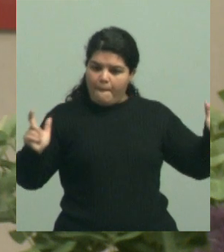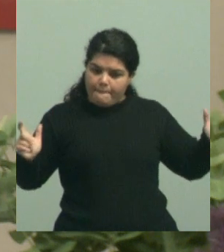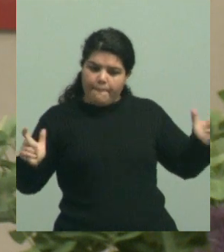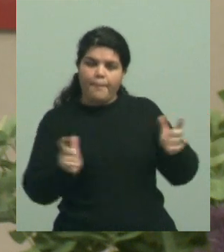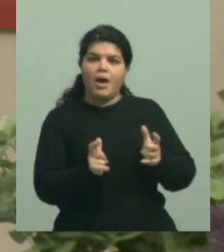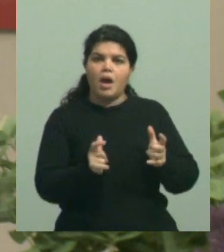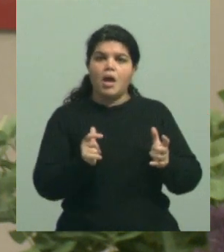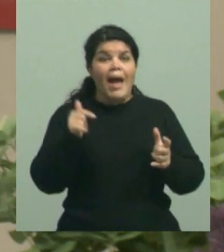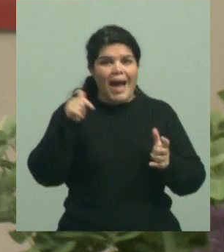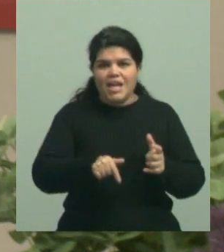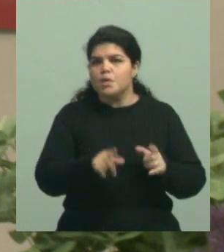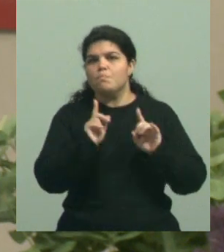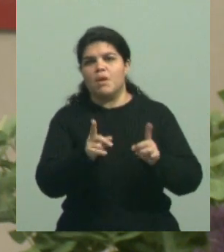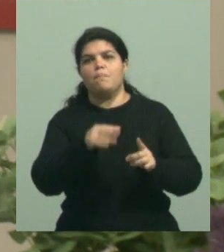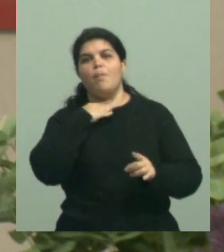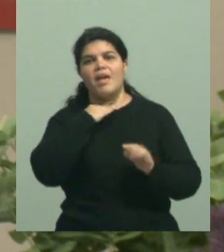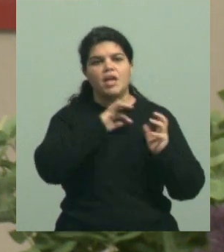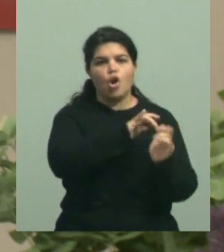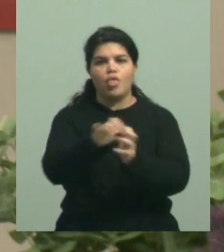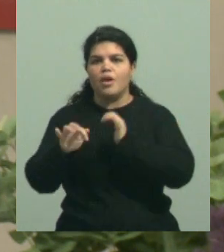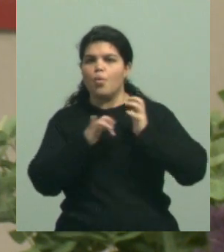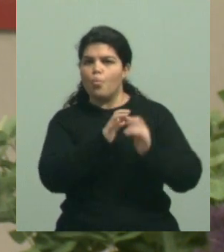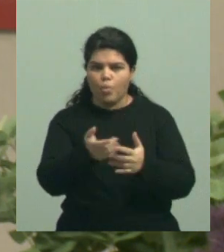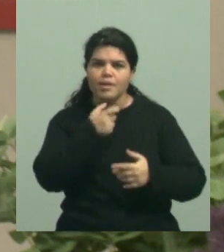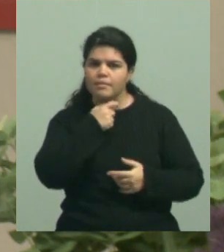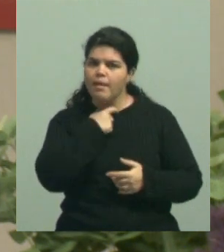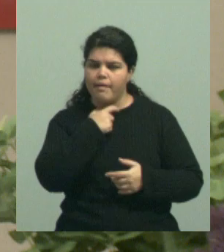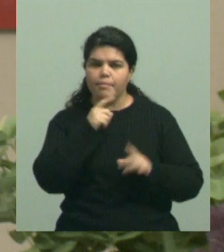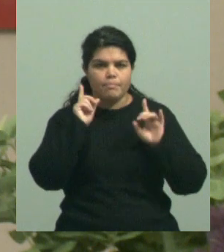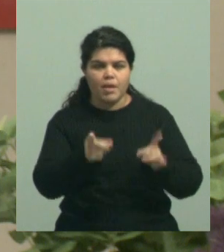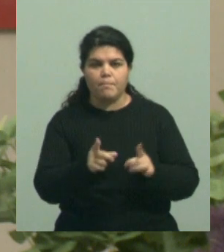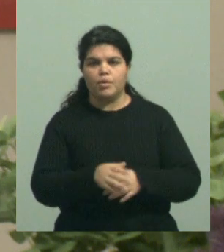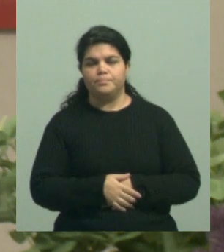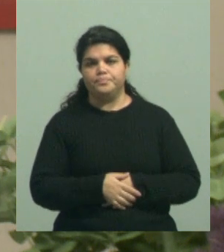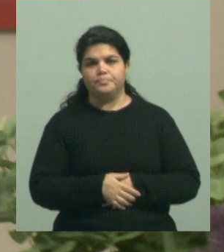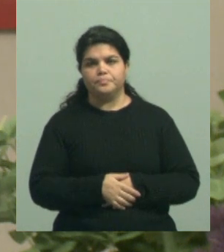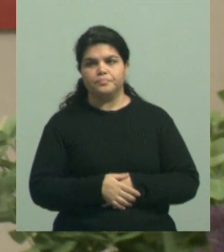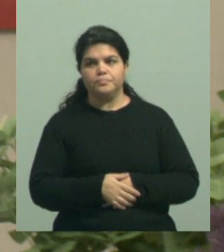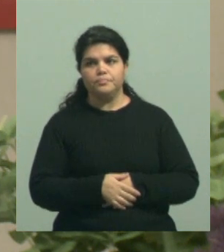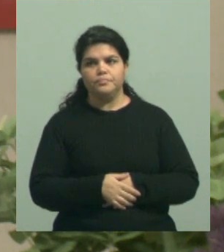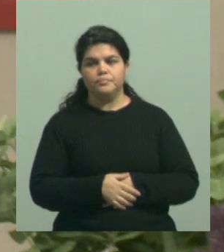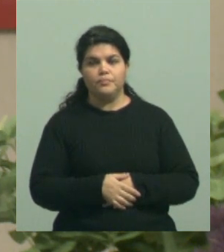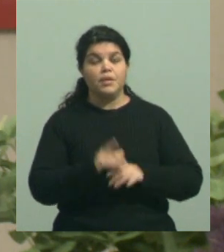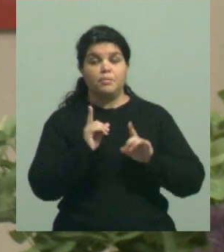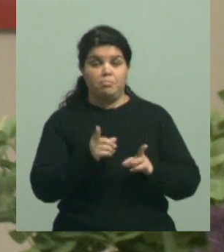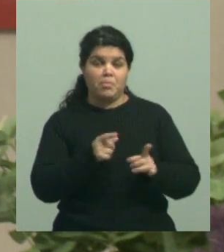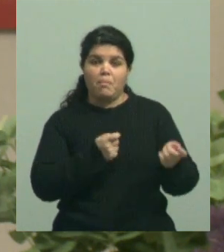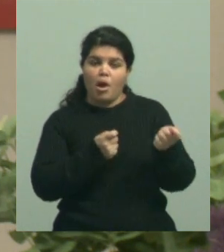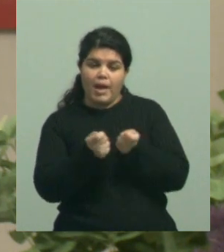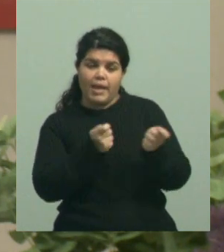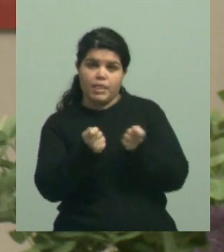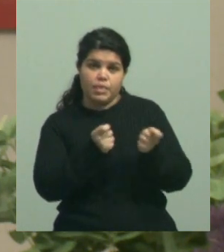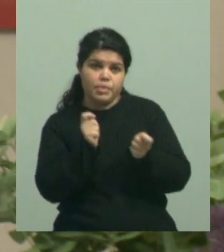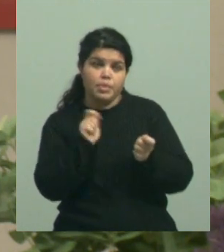esa discusión. Creo que en relación a los frentes que por ahí le han quedado un poco más cortos a la gestión de López Obrador, van a